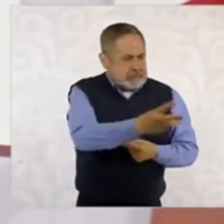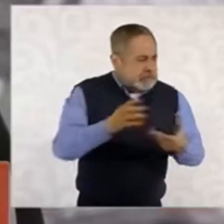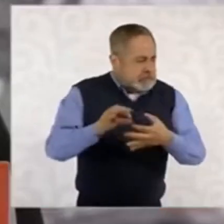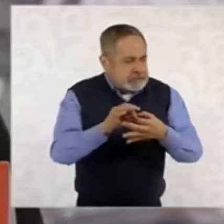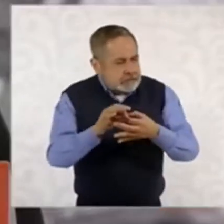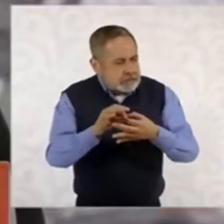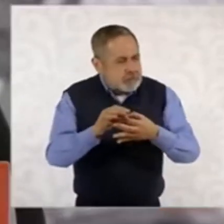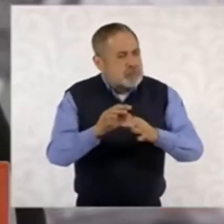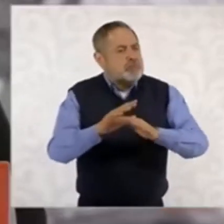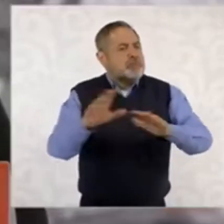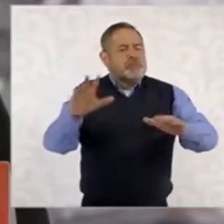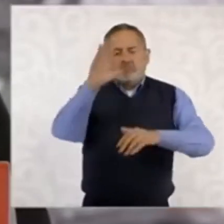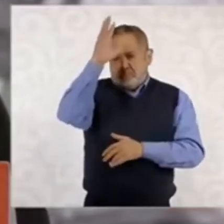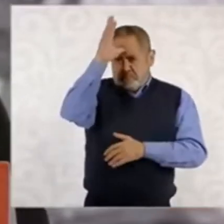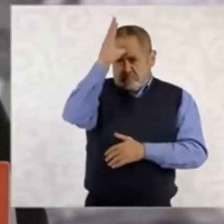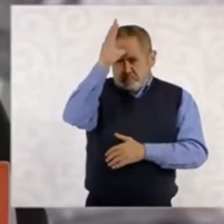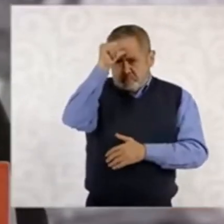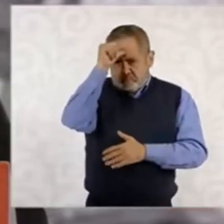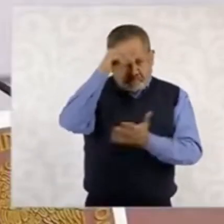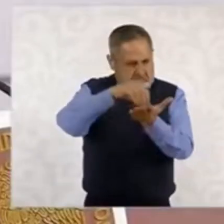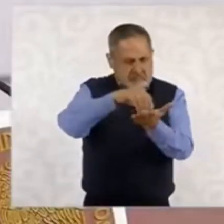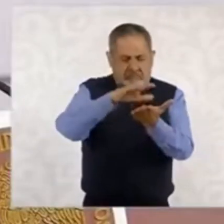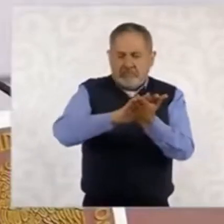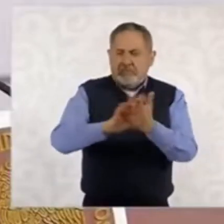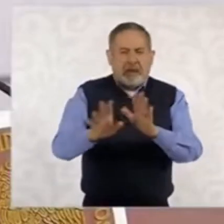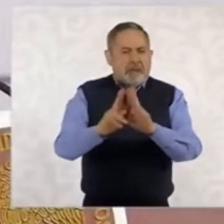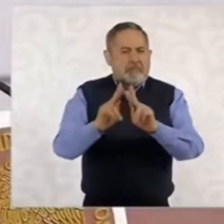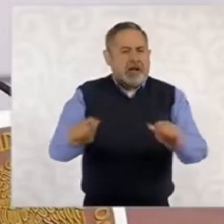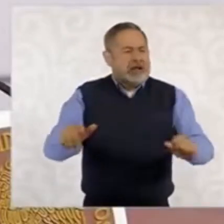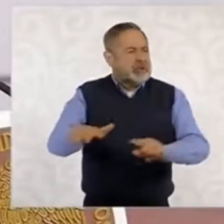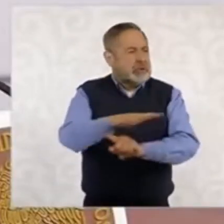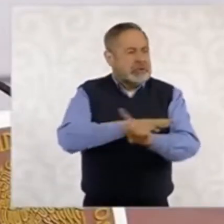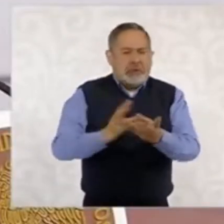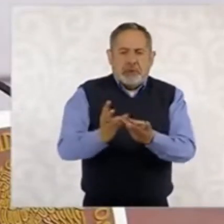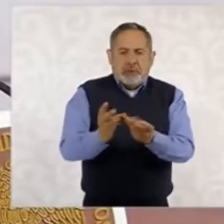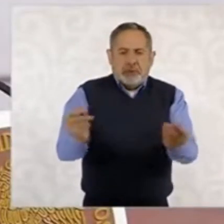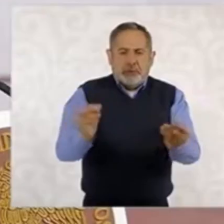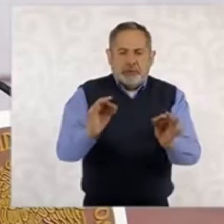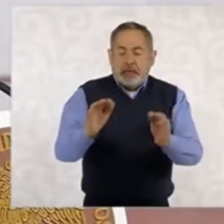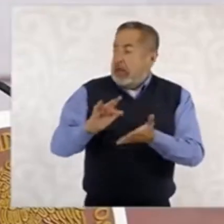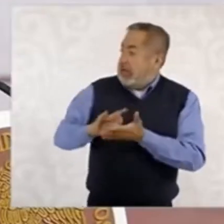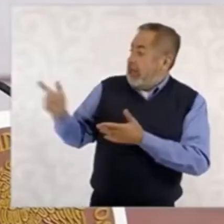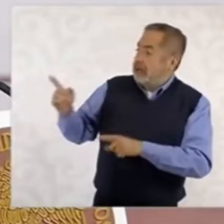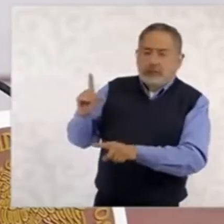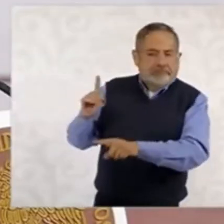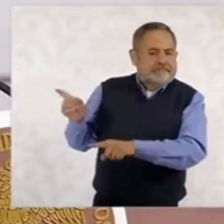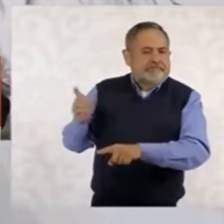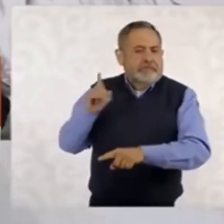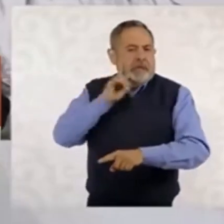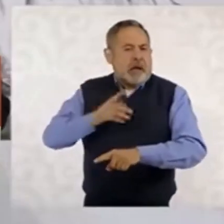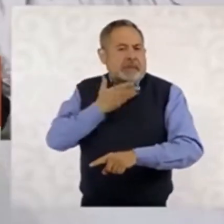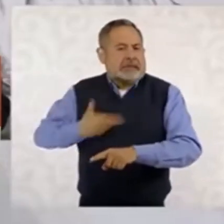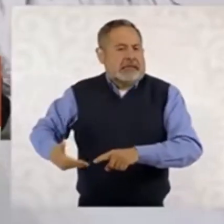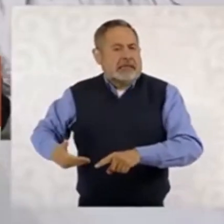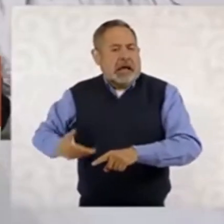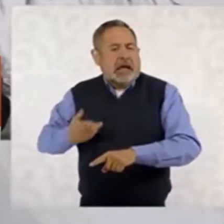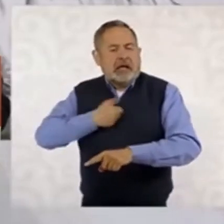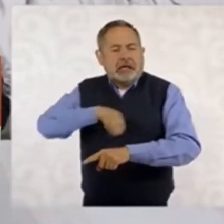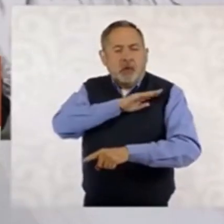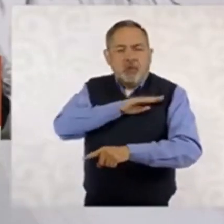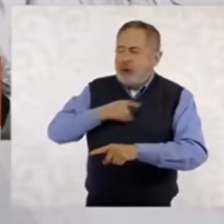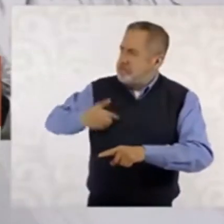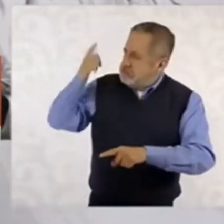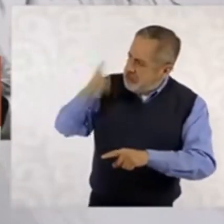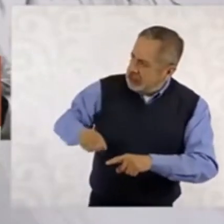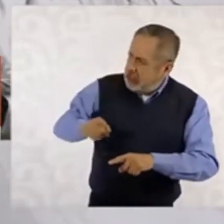a un acuerdo. Gracias a todas y todos. Y gracias a la voluntad de la presidenta Claudia Sheinbaum, quien se mantuvo firme